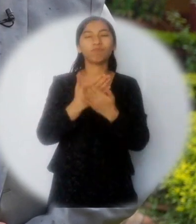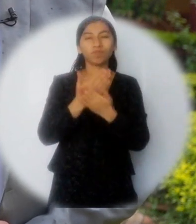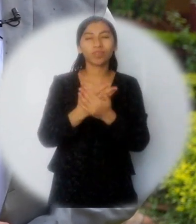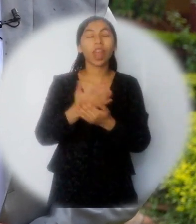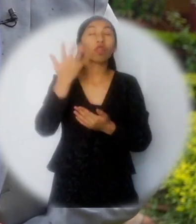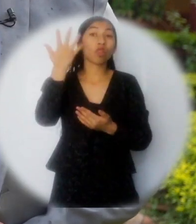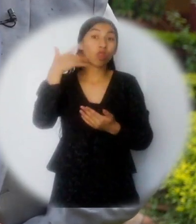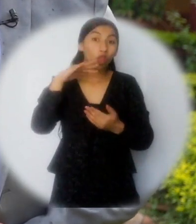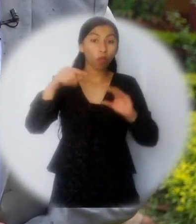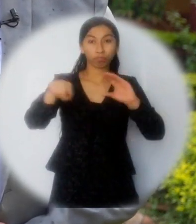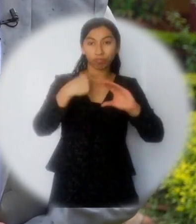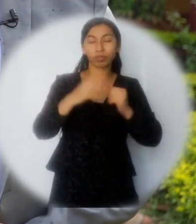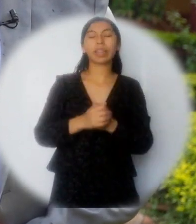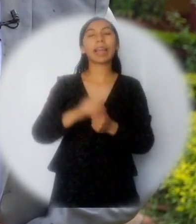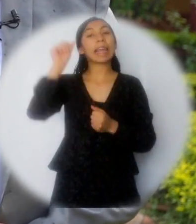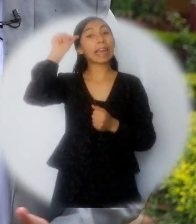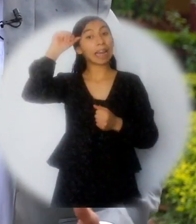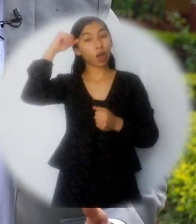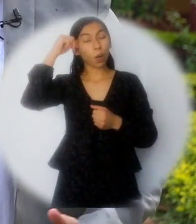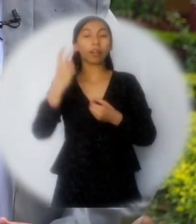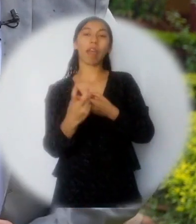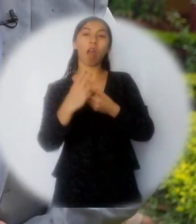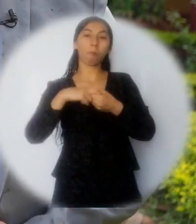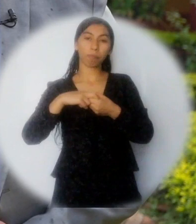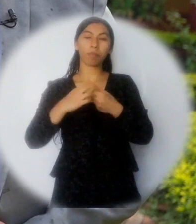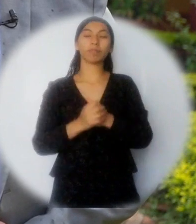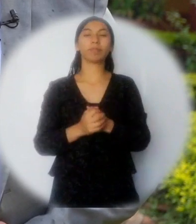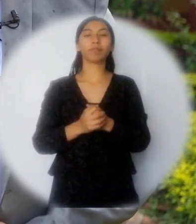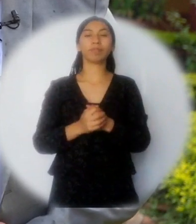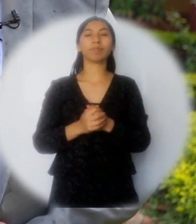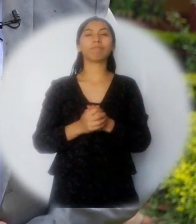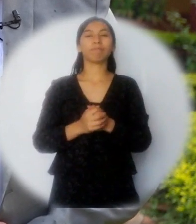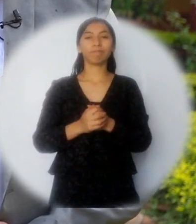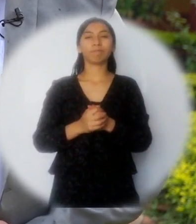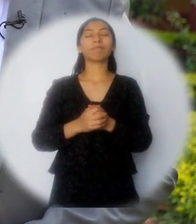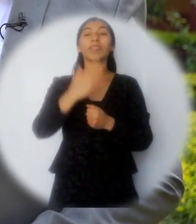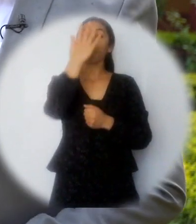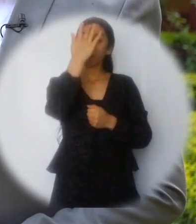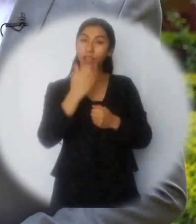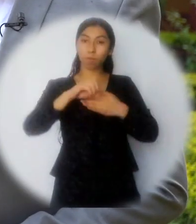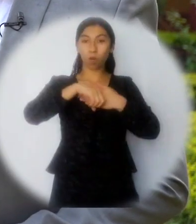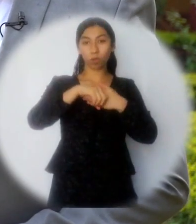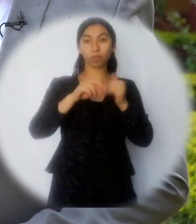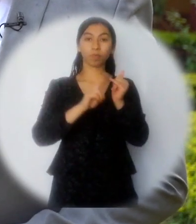unidad. Muchas gracias a las personas que nos escriben a diario y recuerden que pueden seguirnos en nuestras redes sociales a través